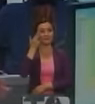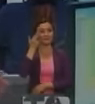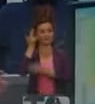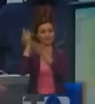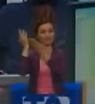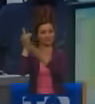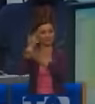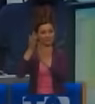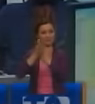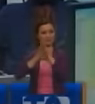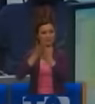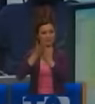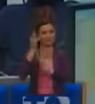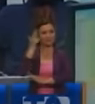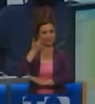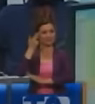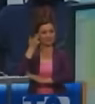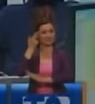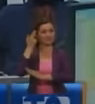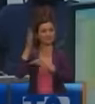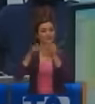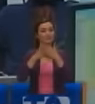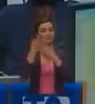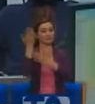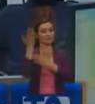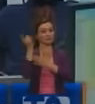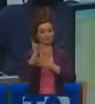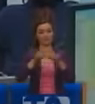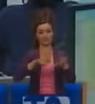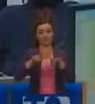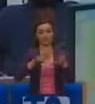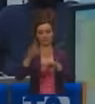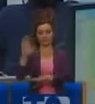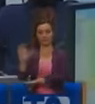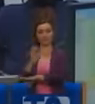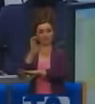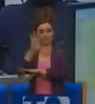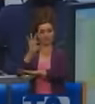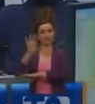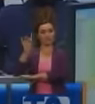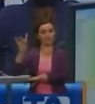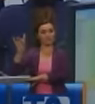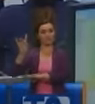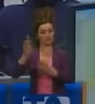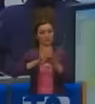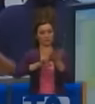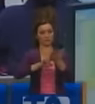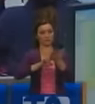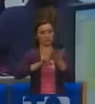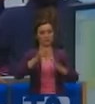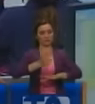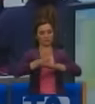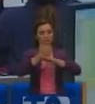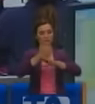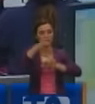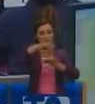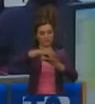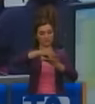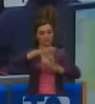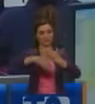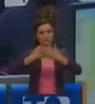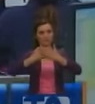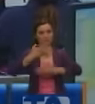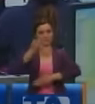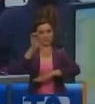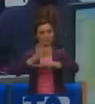¿Qué tal, amigos televidentes? Buenas tardes. Nos encontramos aquí en las instalaciones del EQ 911, donde hasta el momento se reúnen autoridades de la provincia y el país